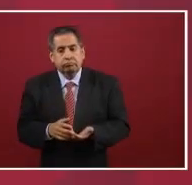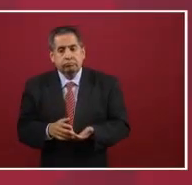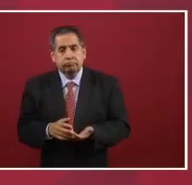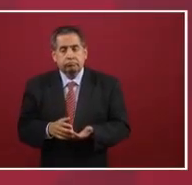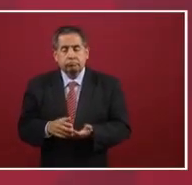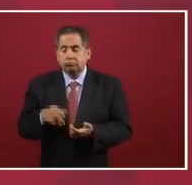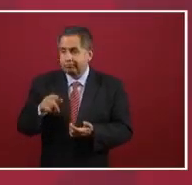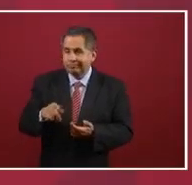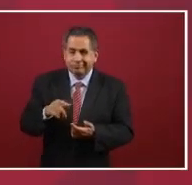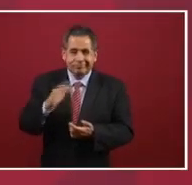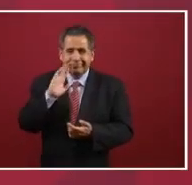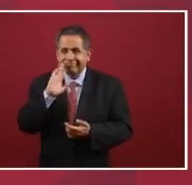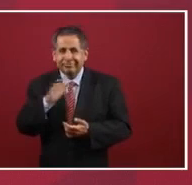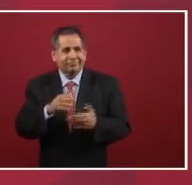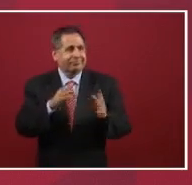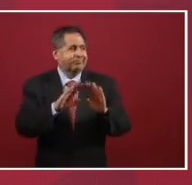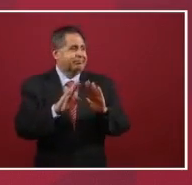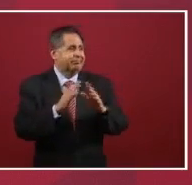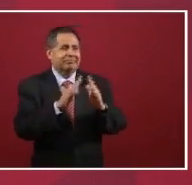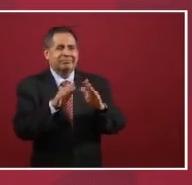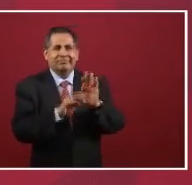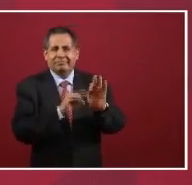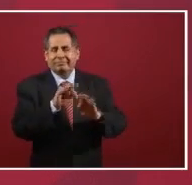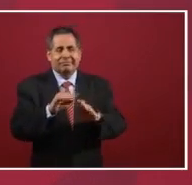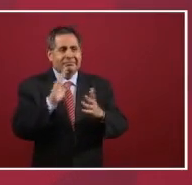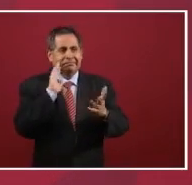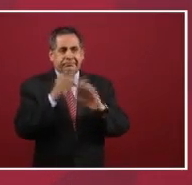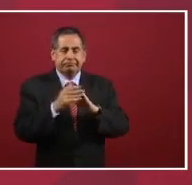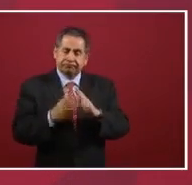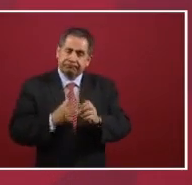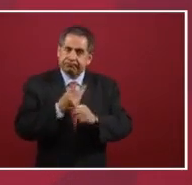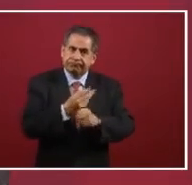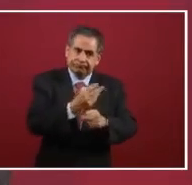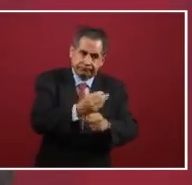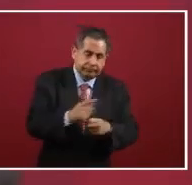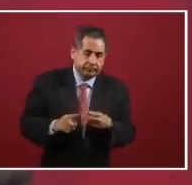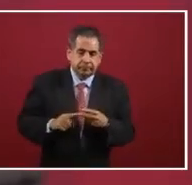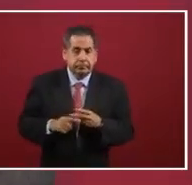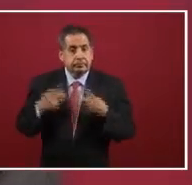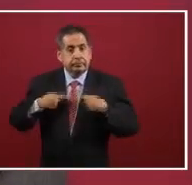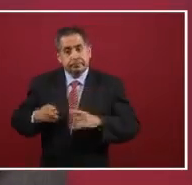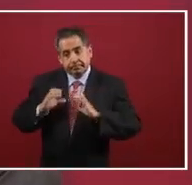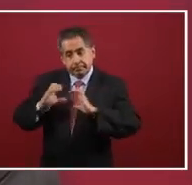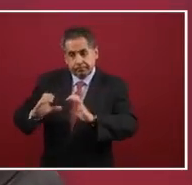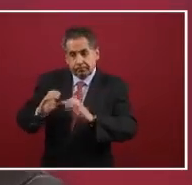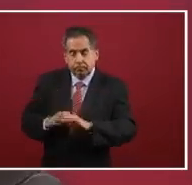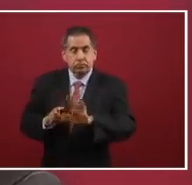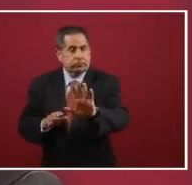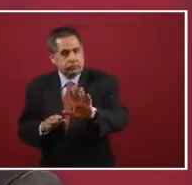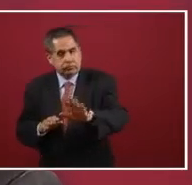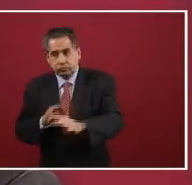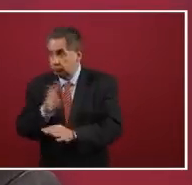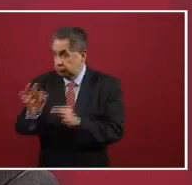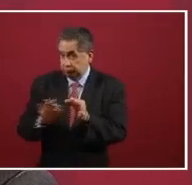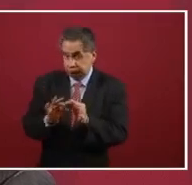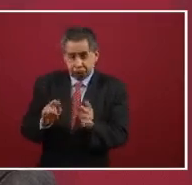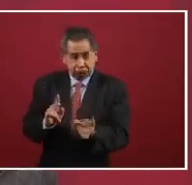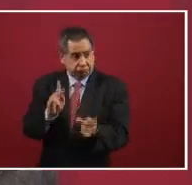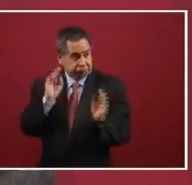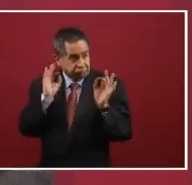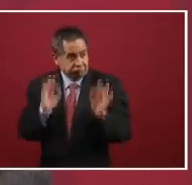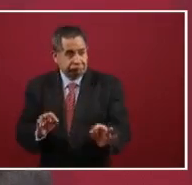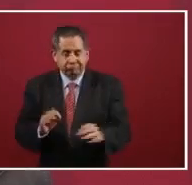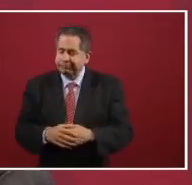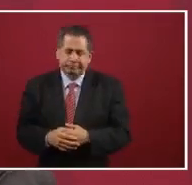malas condiciones, el cuidado de los derechos de las personas. Ahora, eso no quiere decir que todo sea perfecto, Nos